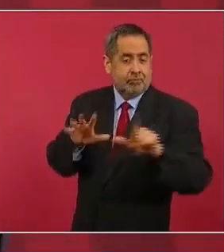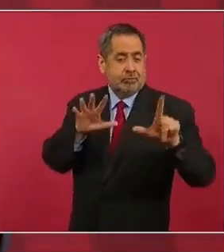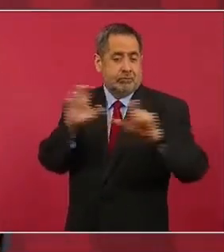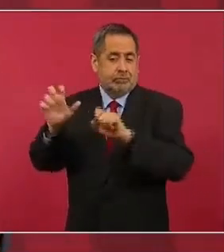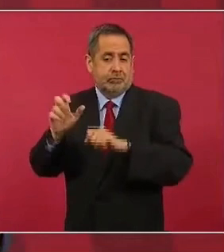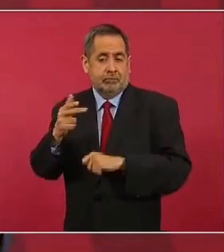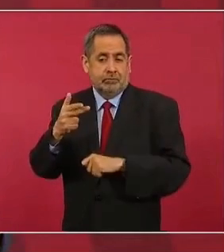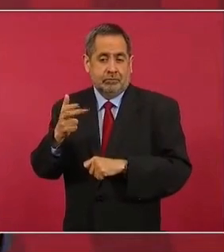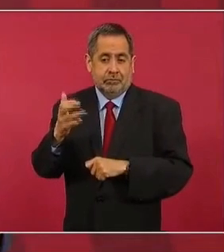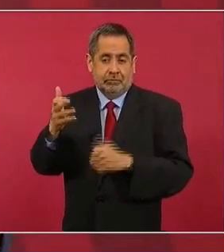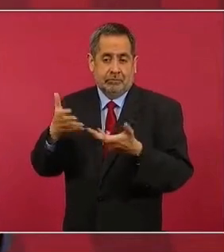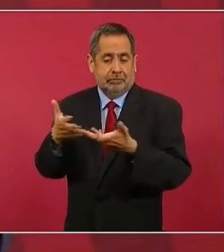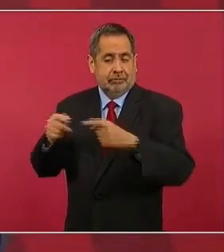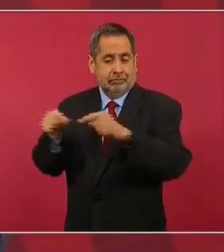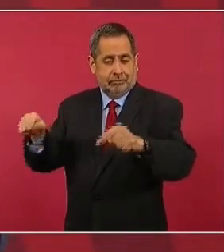hectáreas,